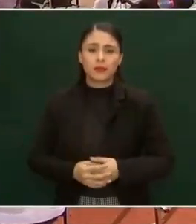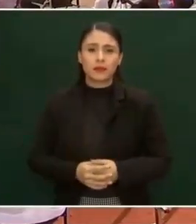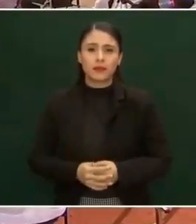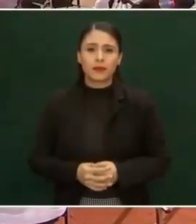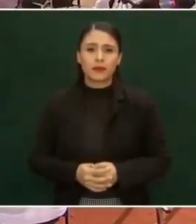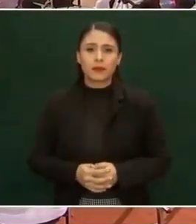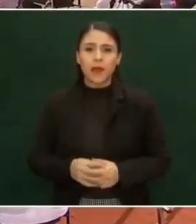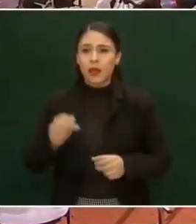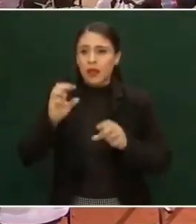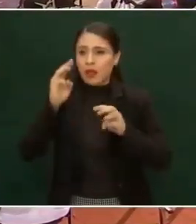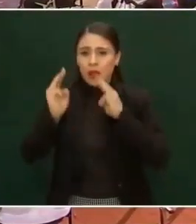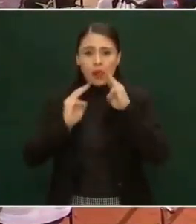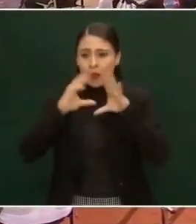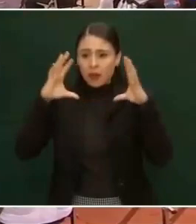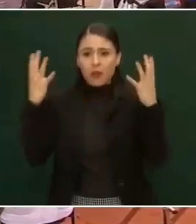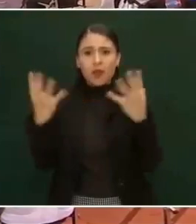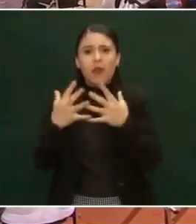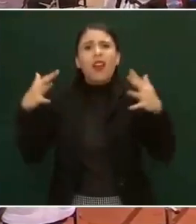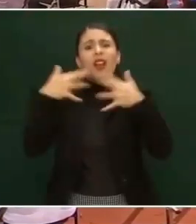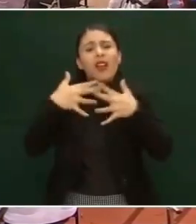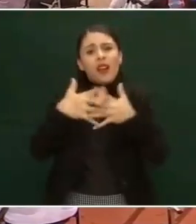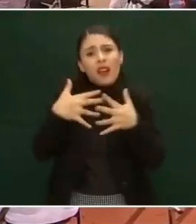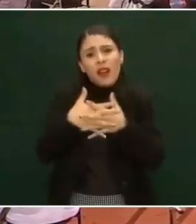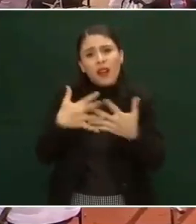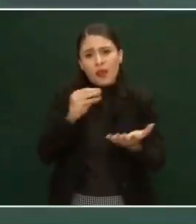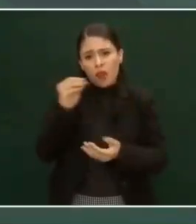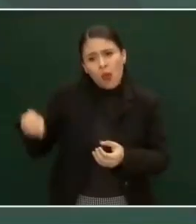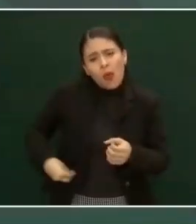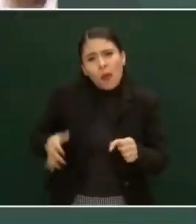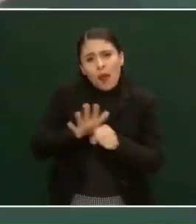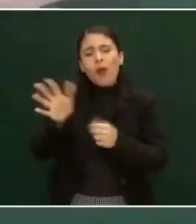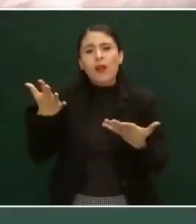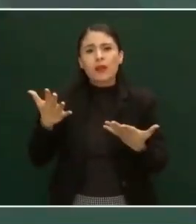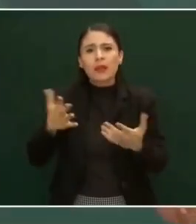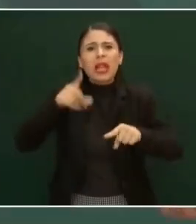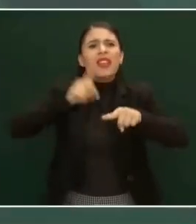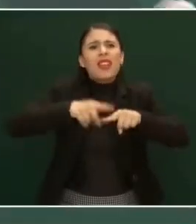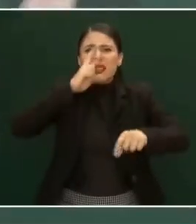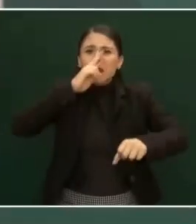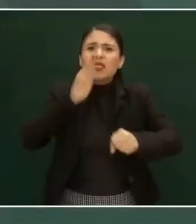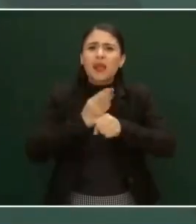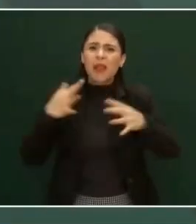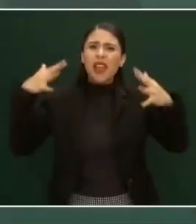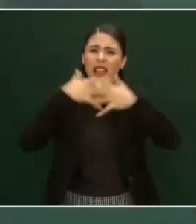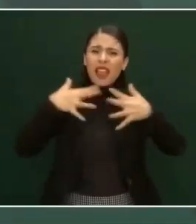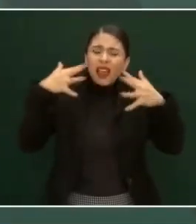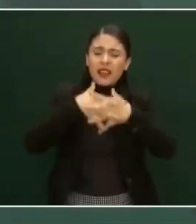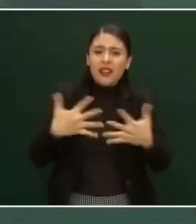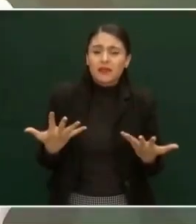en el mundo de la guerra quienes son los responsables